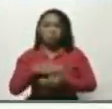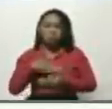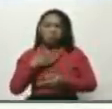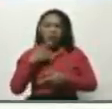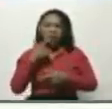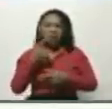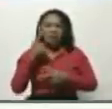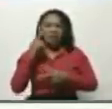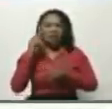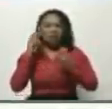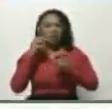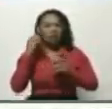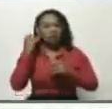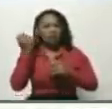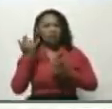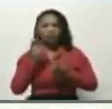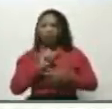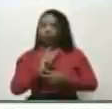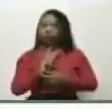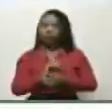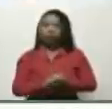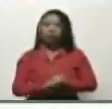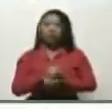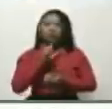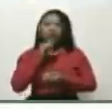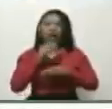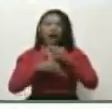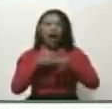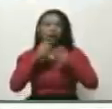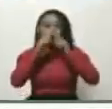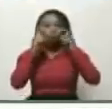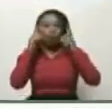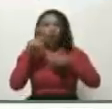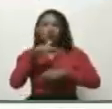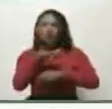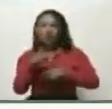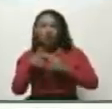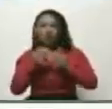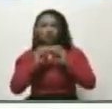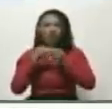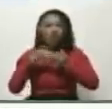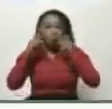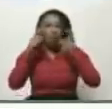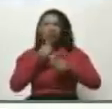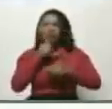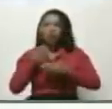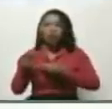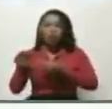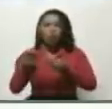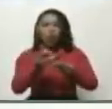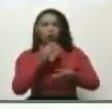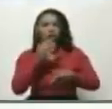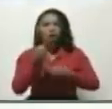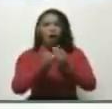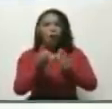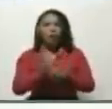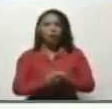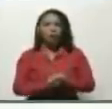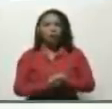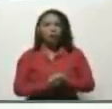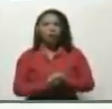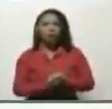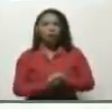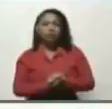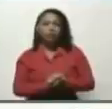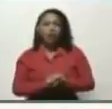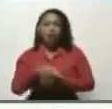considerarse forzado, ¿no? ¿Quién fabrica el tapaboca? ¿Dónde fabrican el tapaboca? ¿Quién se lo distribuyen? ¿Cómo se lo distribuyen? ¿Dónde